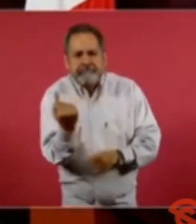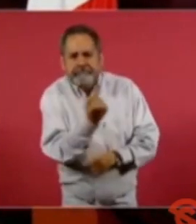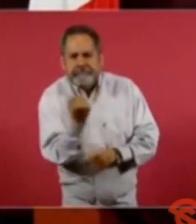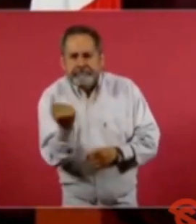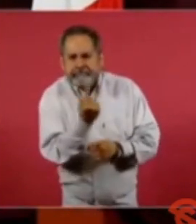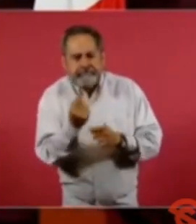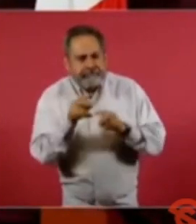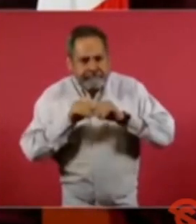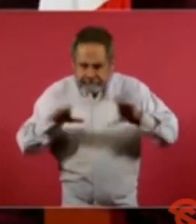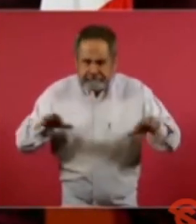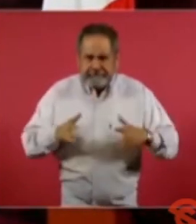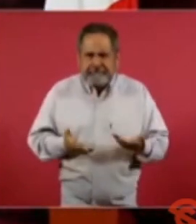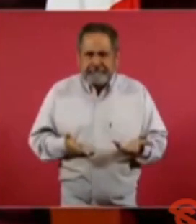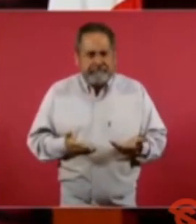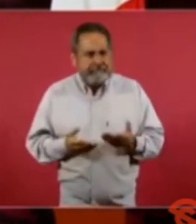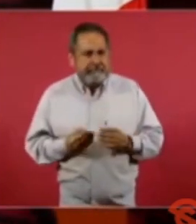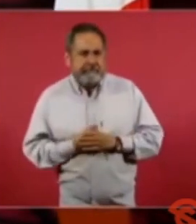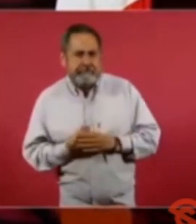Y además, ¿cómo